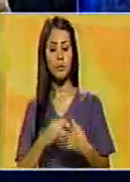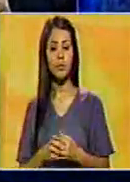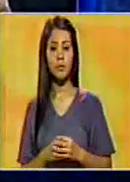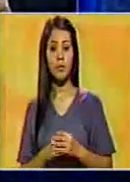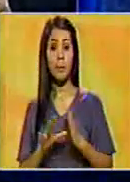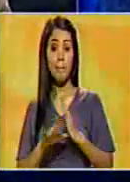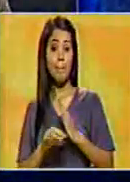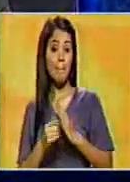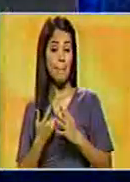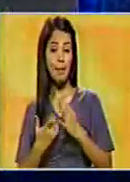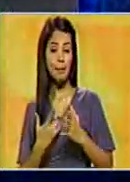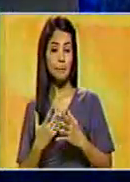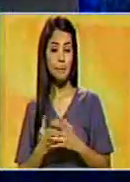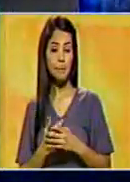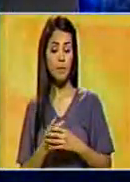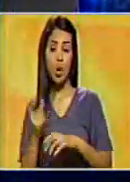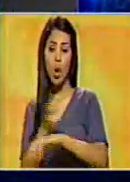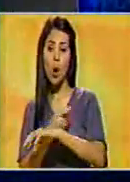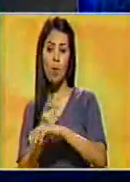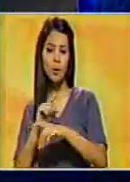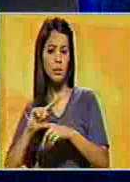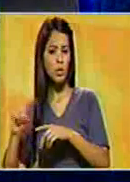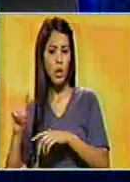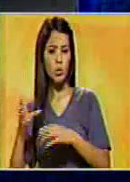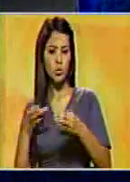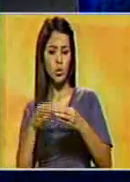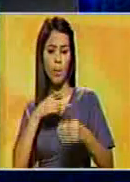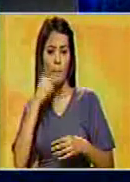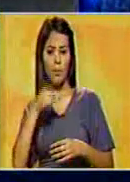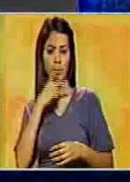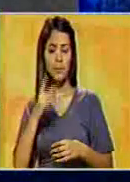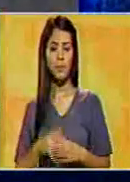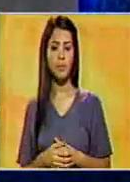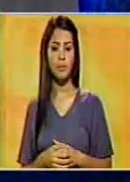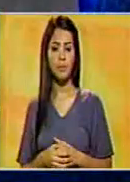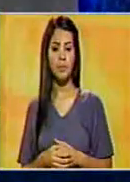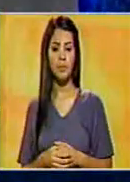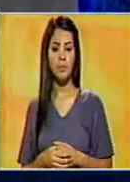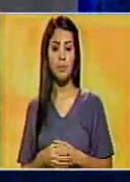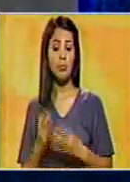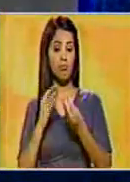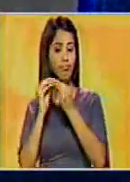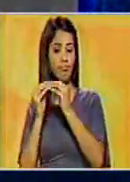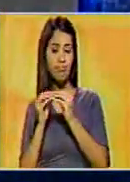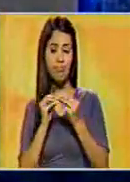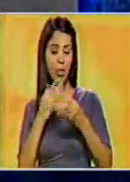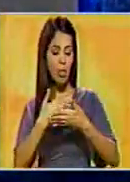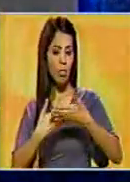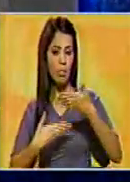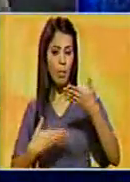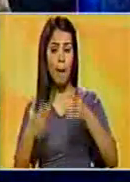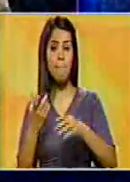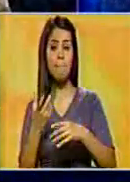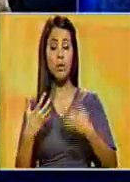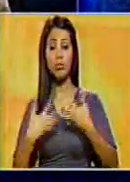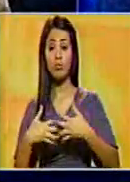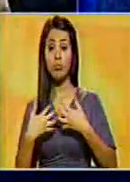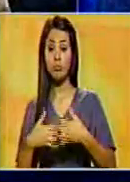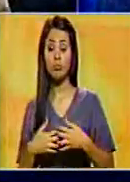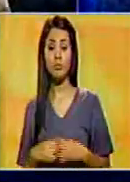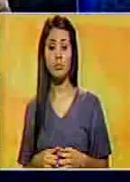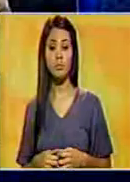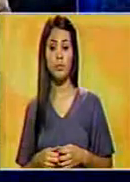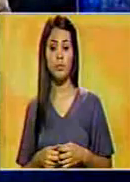Gürtel, relacionada con el gobernante Partido Popular. La causa investiga el supuesto arreglo de contratos por empresarios que licitaban con